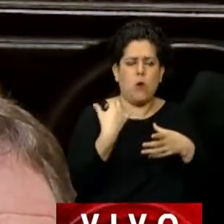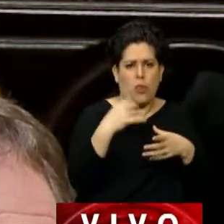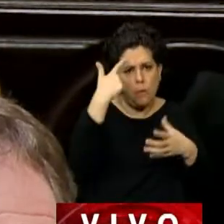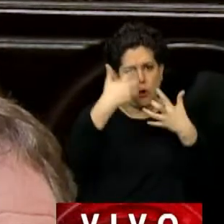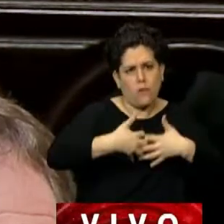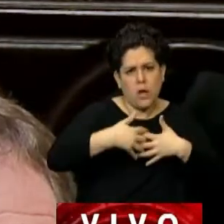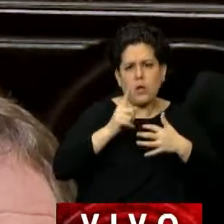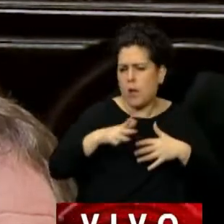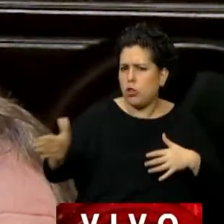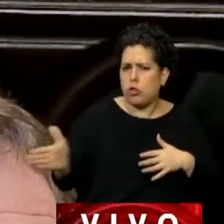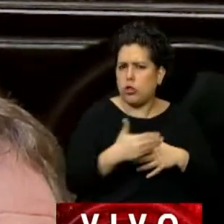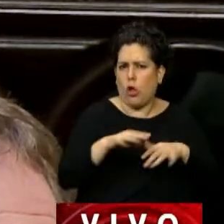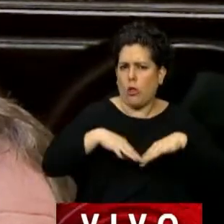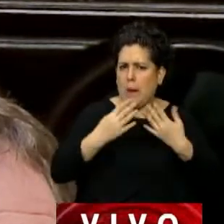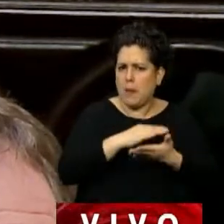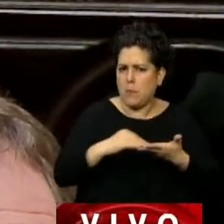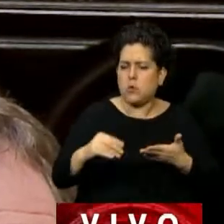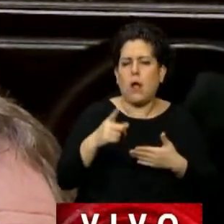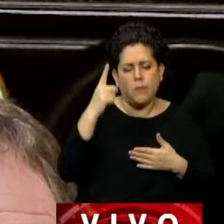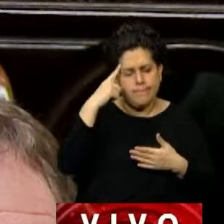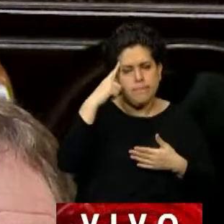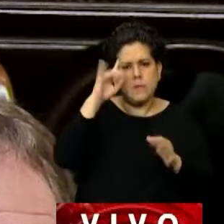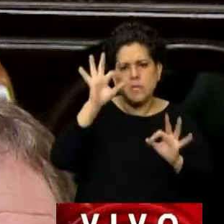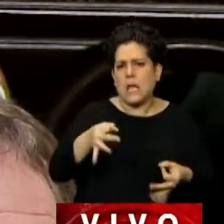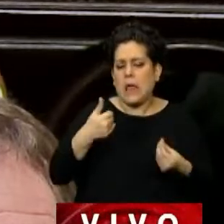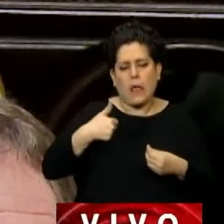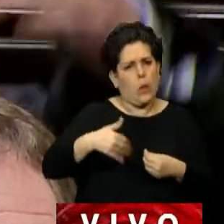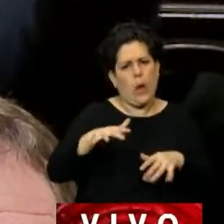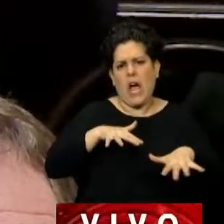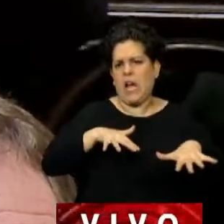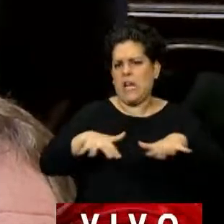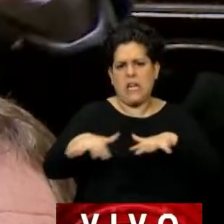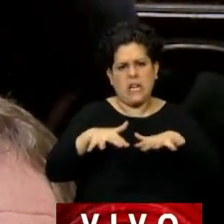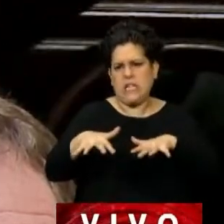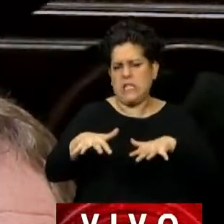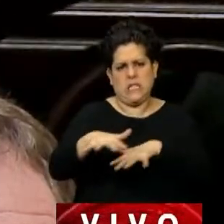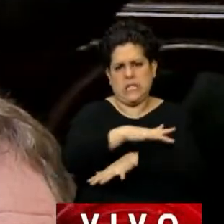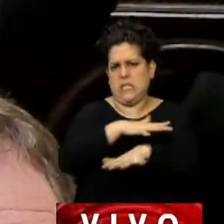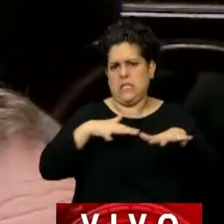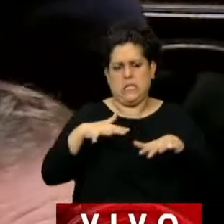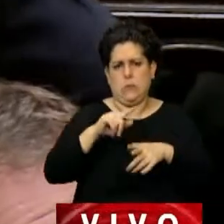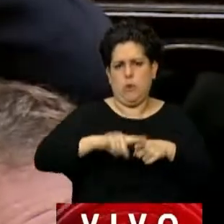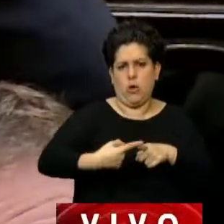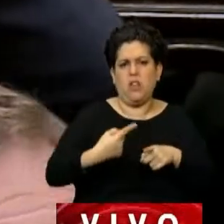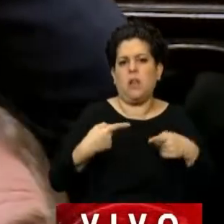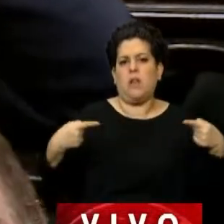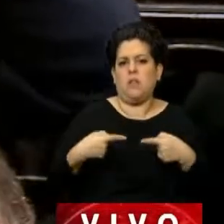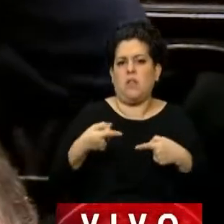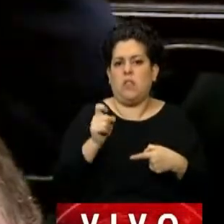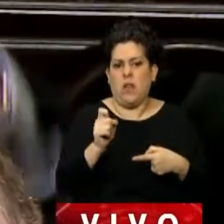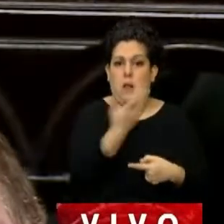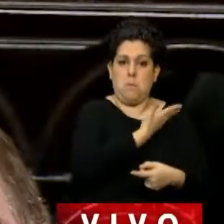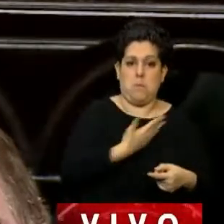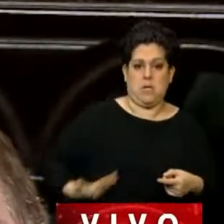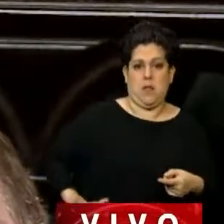estamos viendo es simplemente el resultado de una crisis política entre la pareja gobernante, entre el presidente y la vicepresidenta. Es